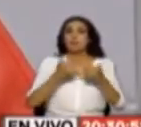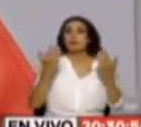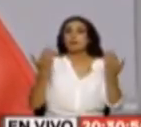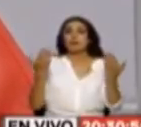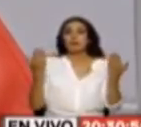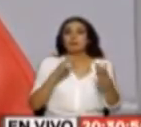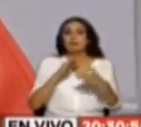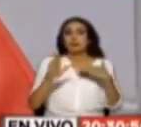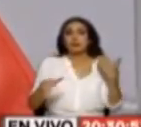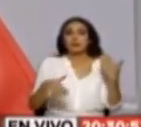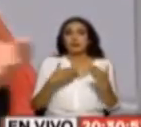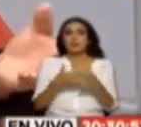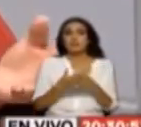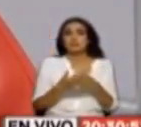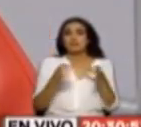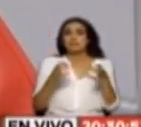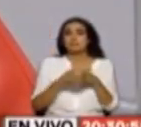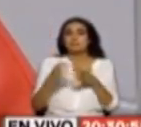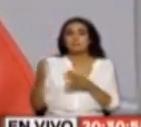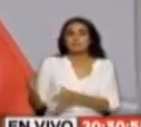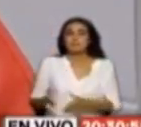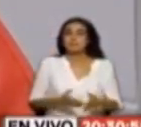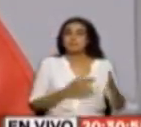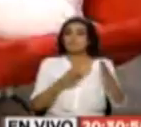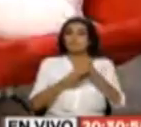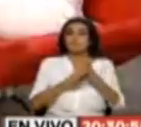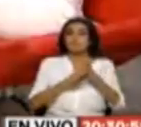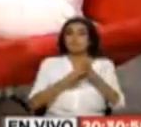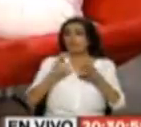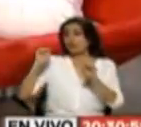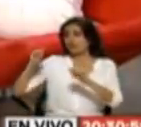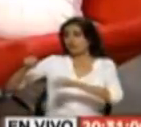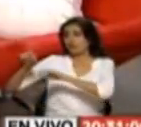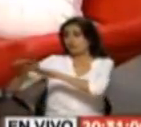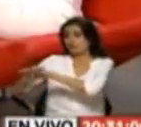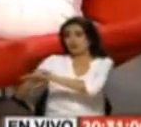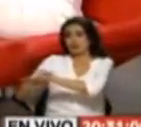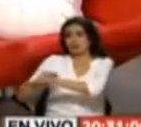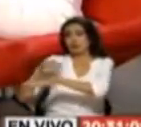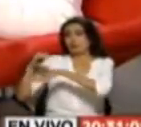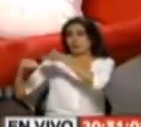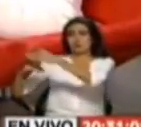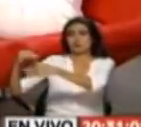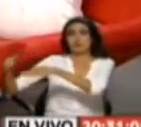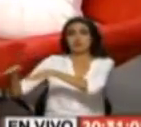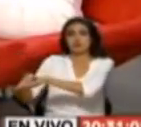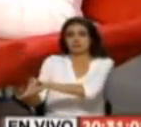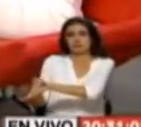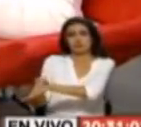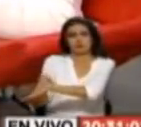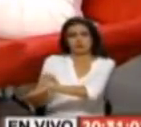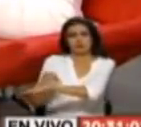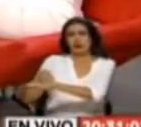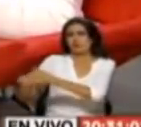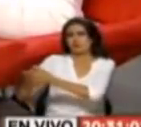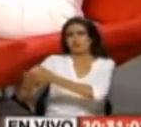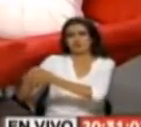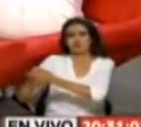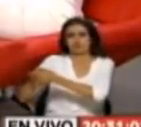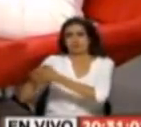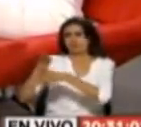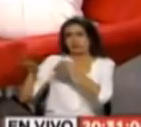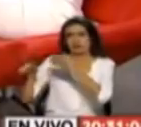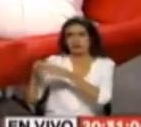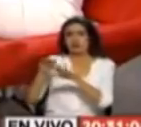los cuellos de botella, los nudos críticos que hemos encontrado. ¿Era burocrático? ¿Era burocrático precisamente estas trabas y estos cuellos de botella? ¿Qué sucedía? De todo